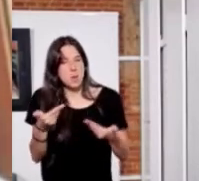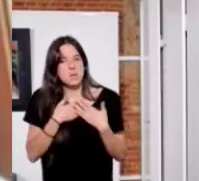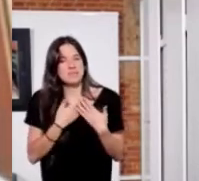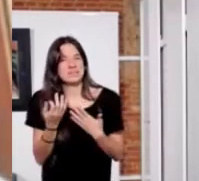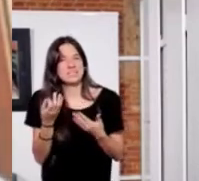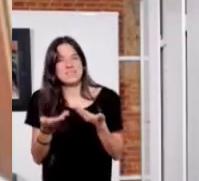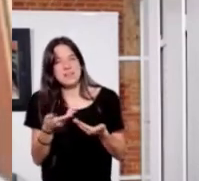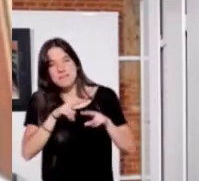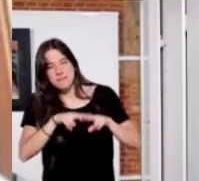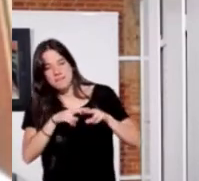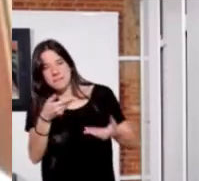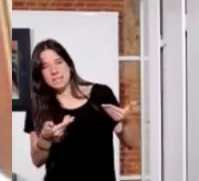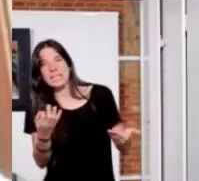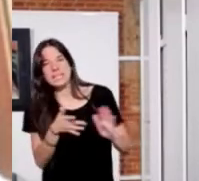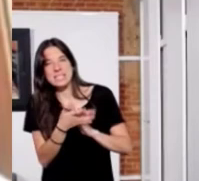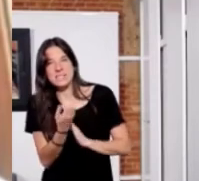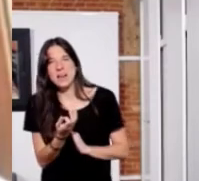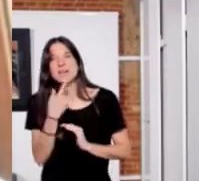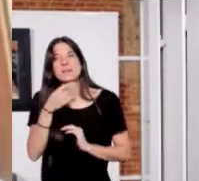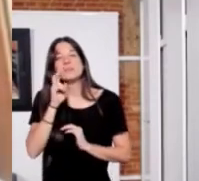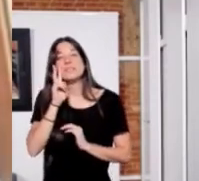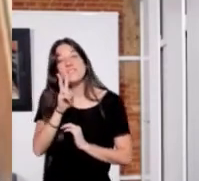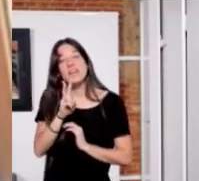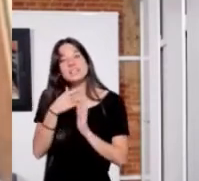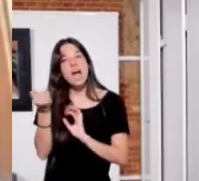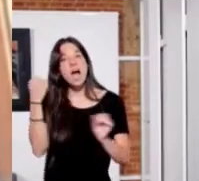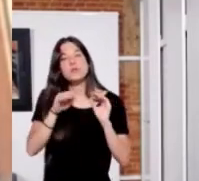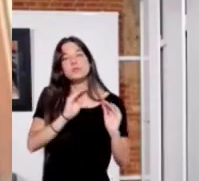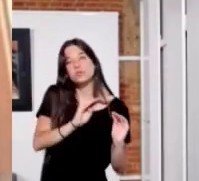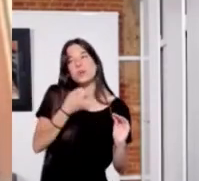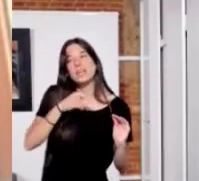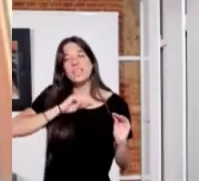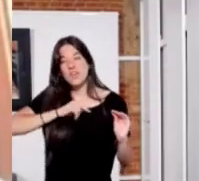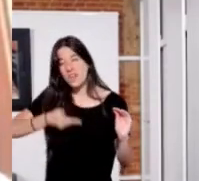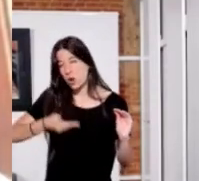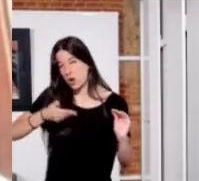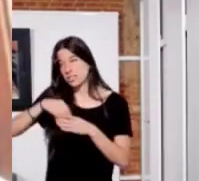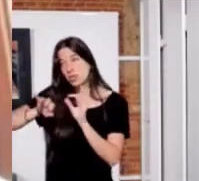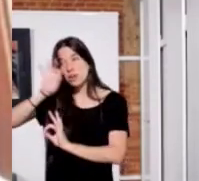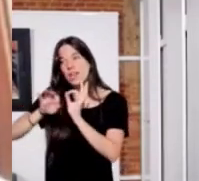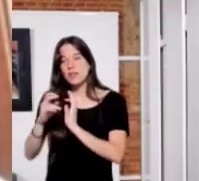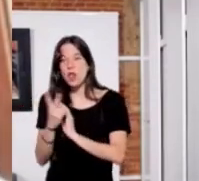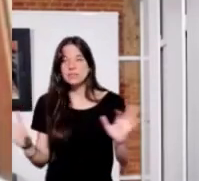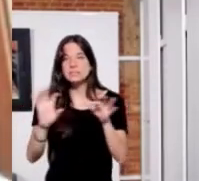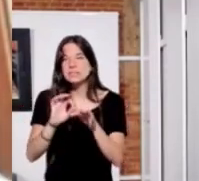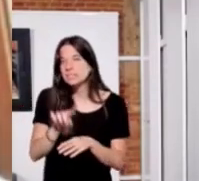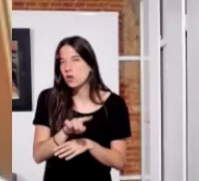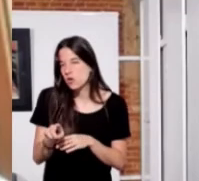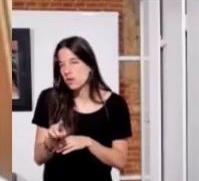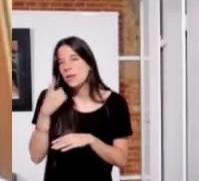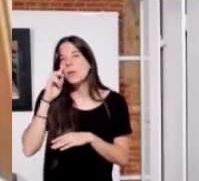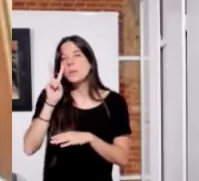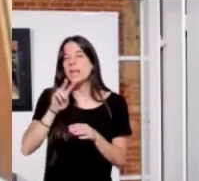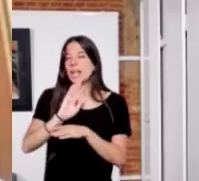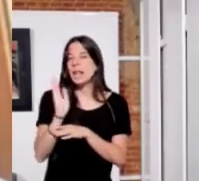voluntariado? Pues ver cuán alineada está su acción con los valores de la organización. Medir su impacto no en la cantidad